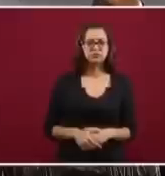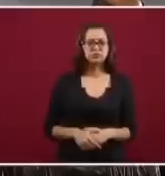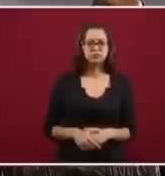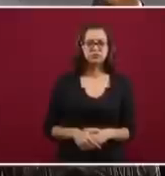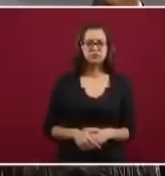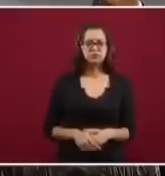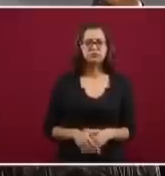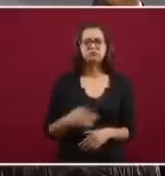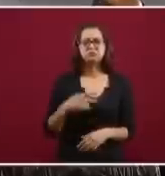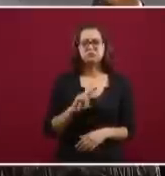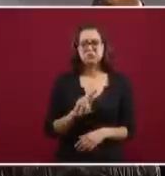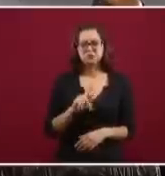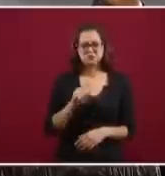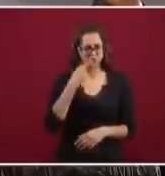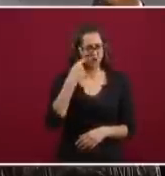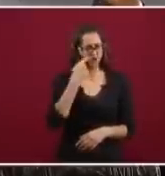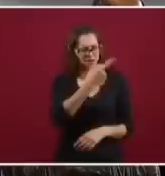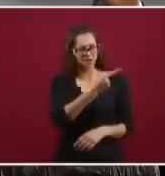Pero miren, aquí está.